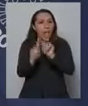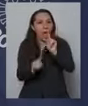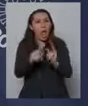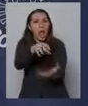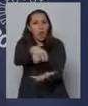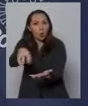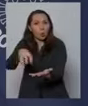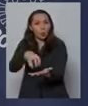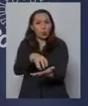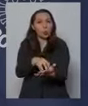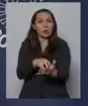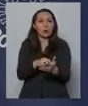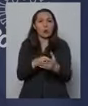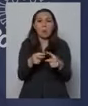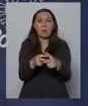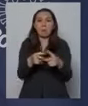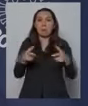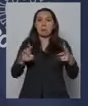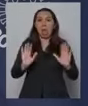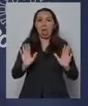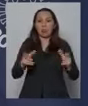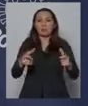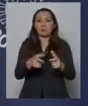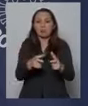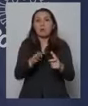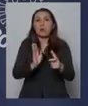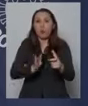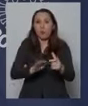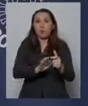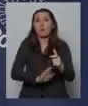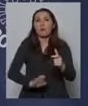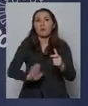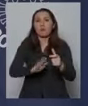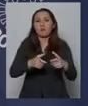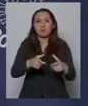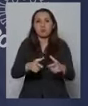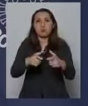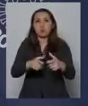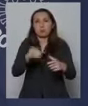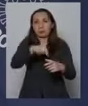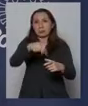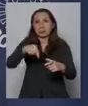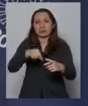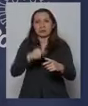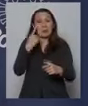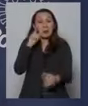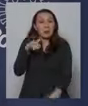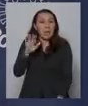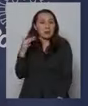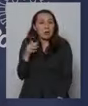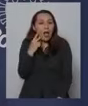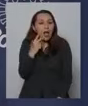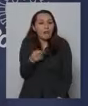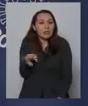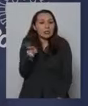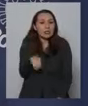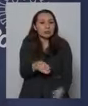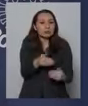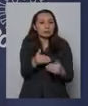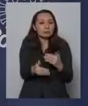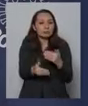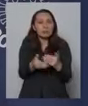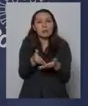comunas, una contención del incremento del número de casos. Sin embargo, lo más importante es ver la tendencia en